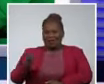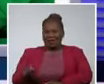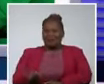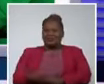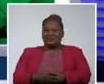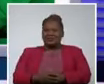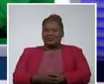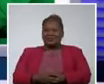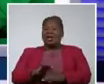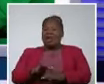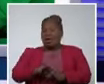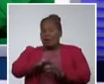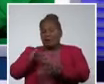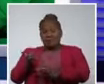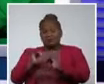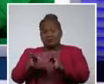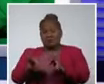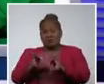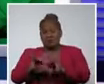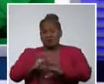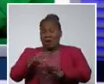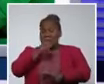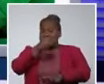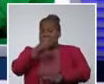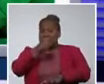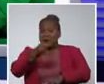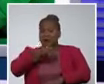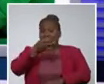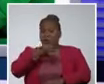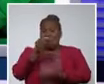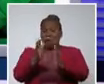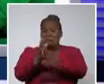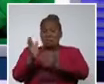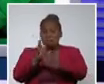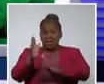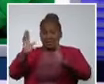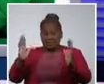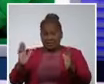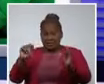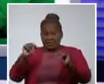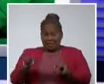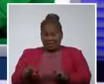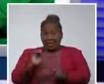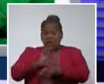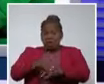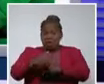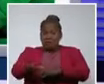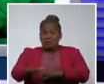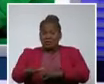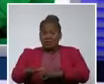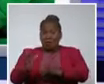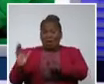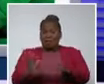Lázaro habló al inicio, pues en este mes comenzó la fase 3 de Soberana 02,